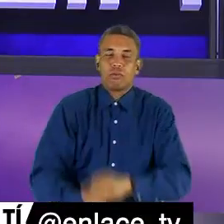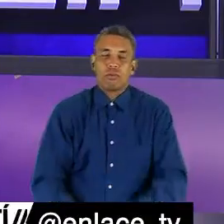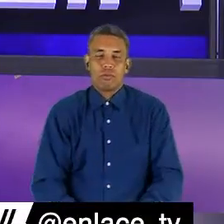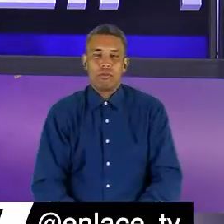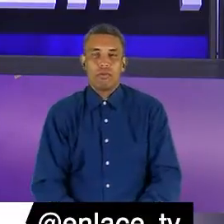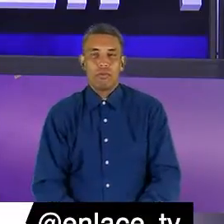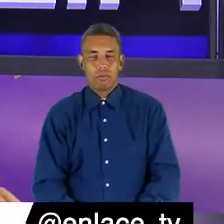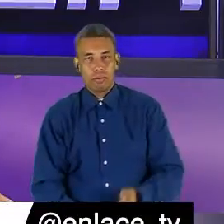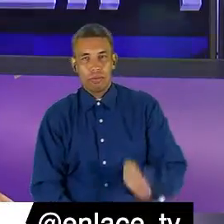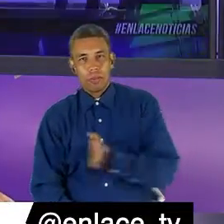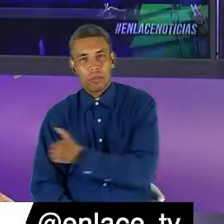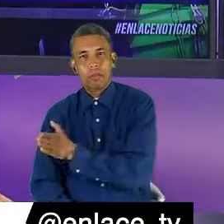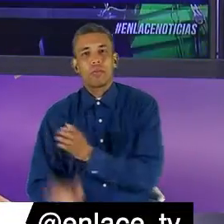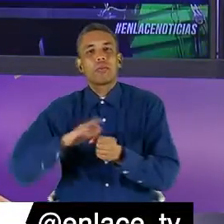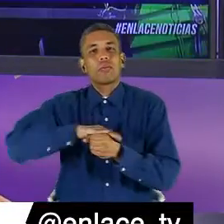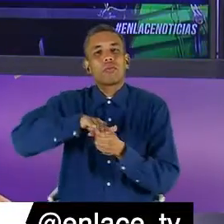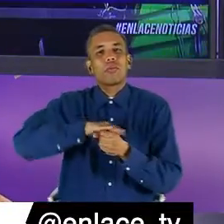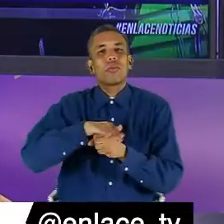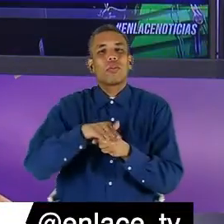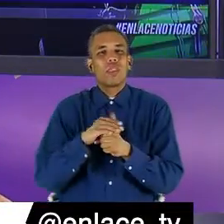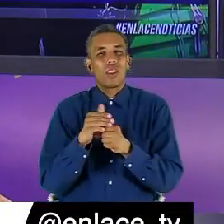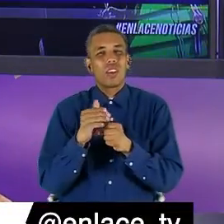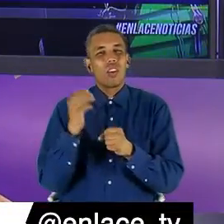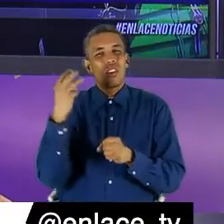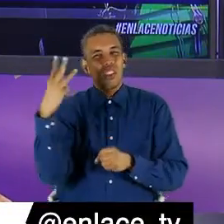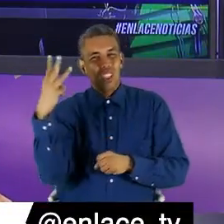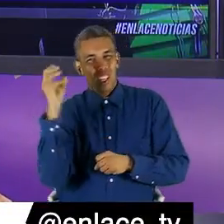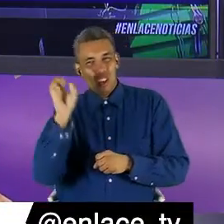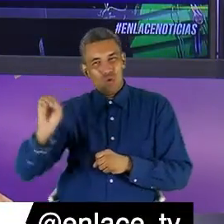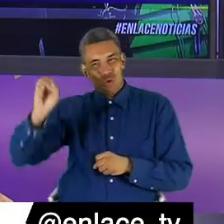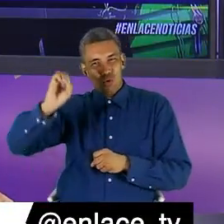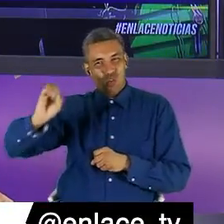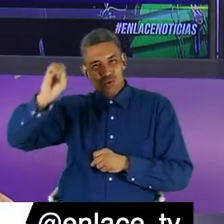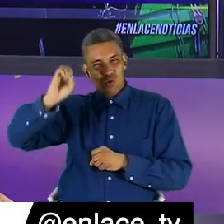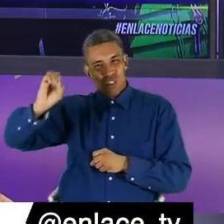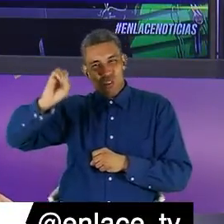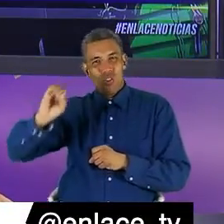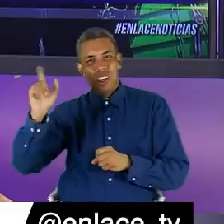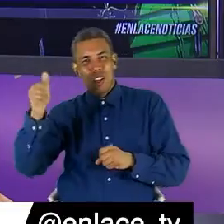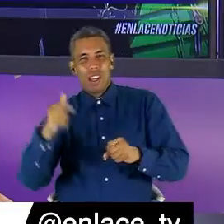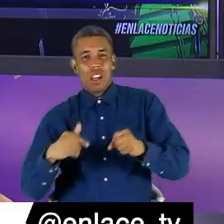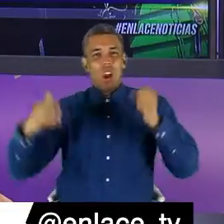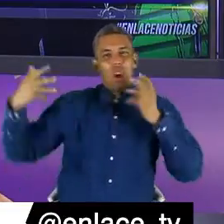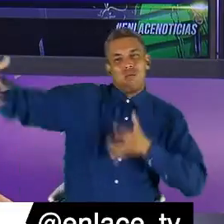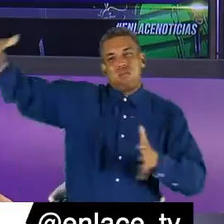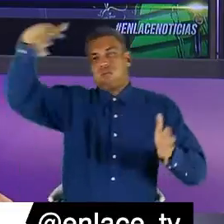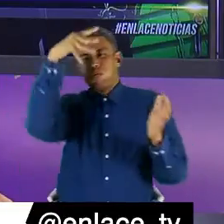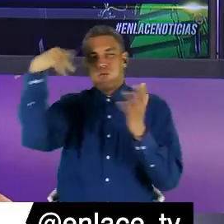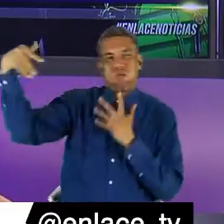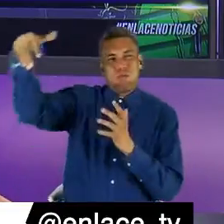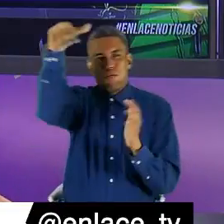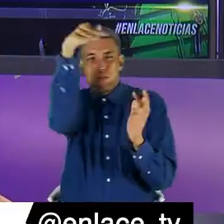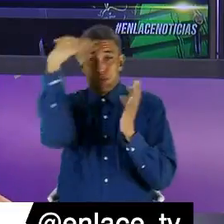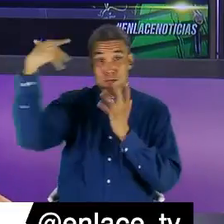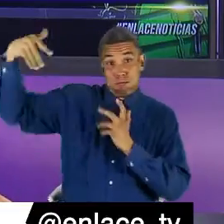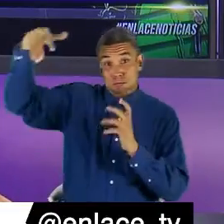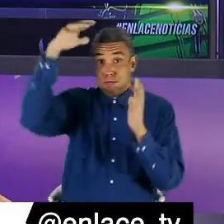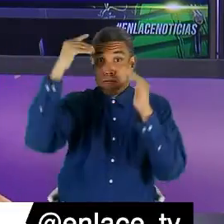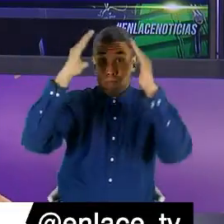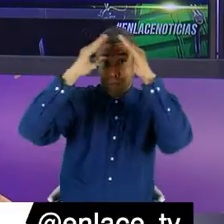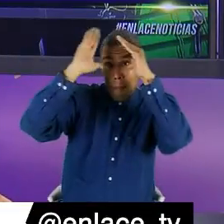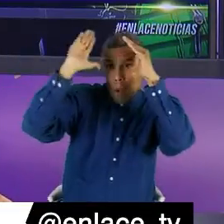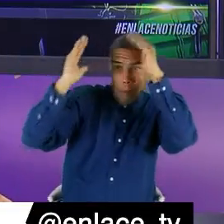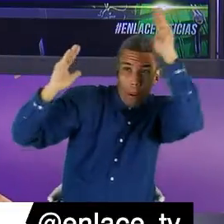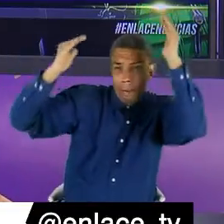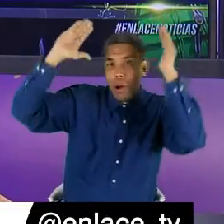varias viviendas en el barrio 3 de octubre en el nororiente de la ciudad fueron afectadas por la fuerte brisa que los dejó sin techo. Los